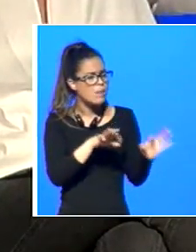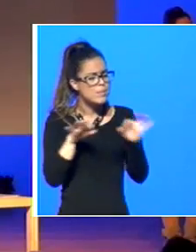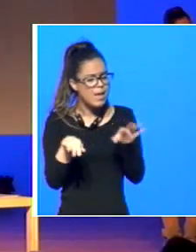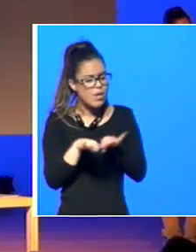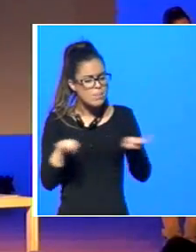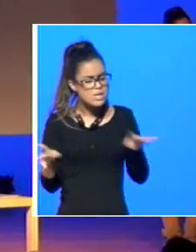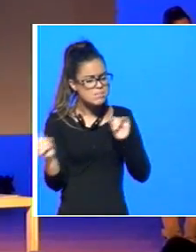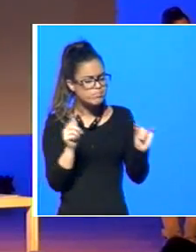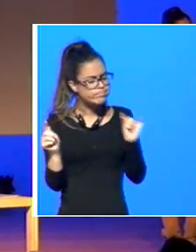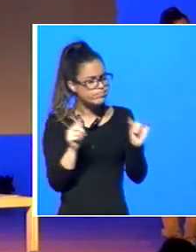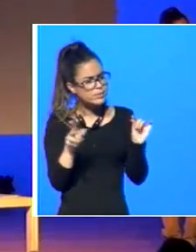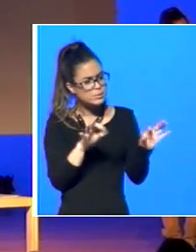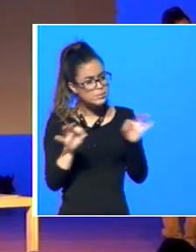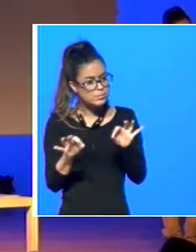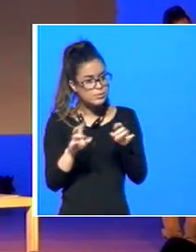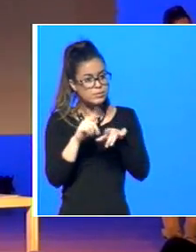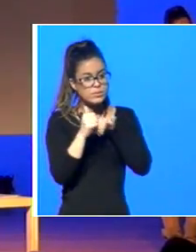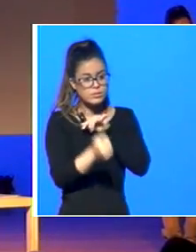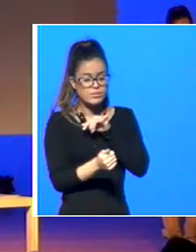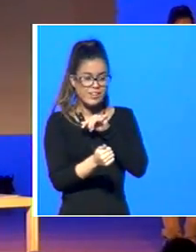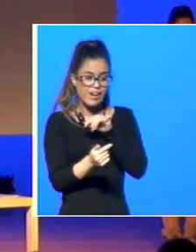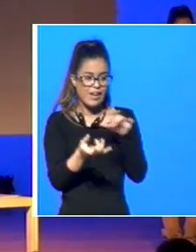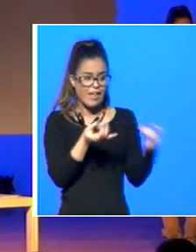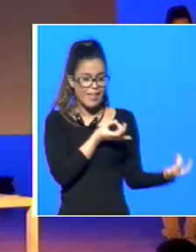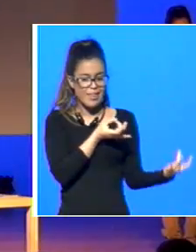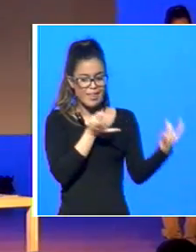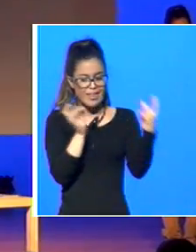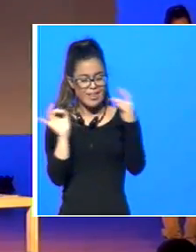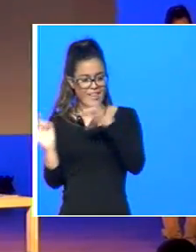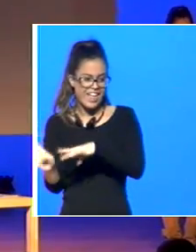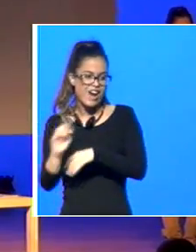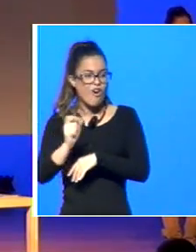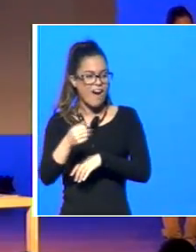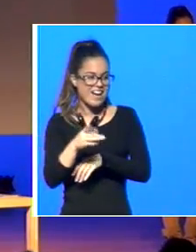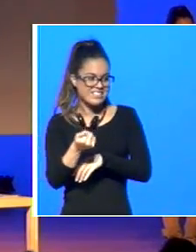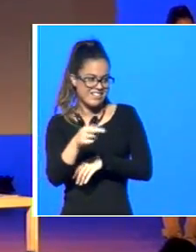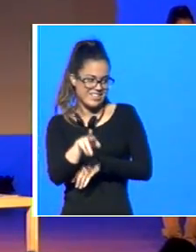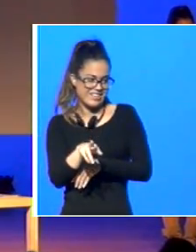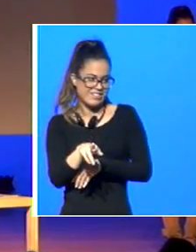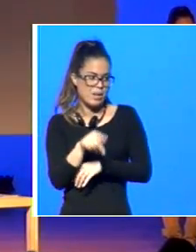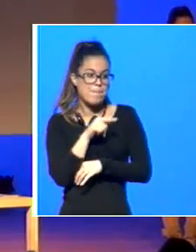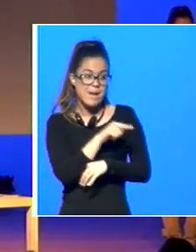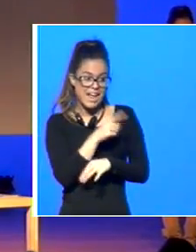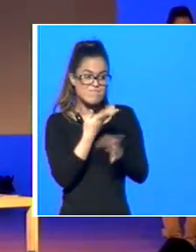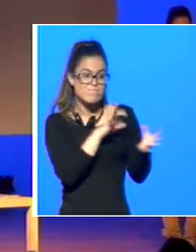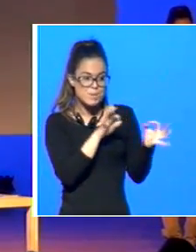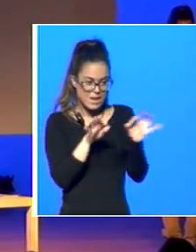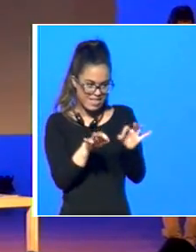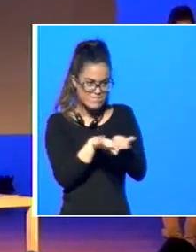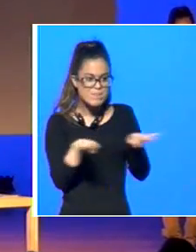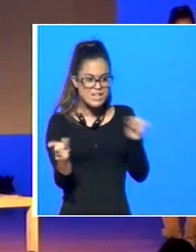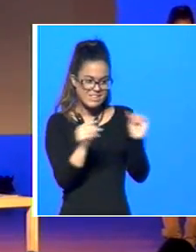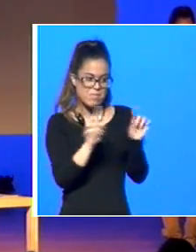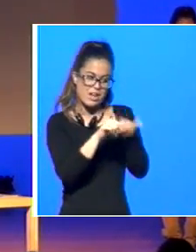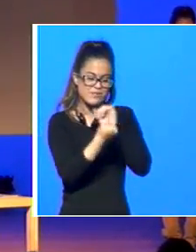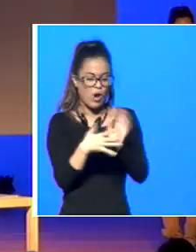luego le pasó, se dice, el muerto a Xavier, gracias por la buena idea. Y